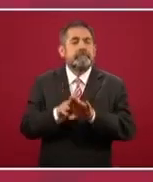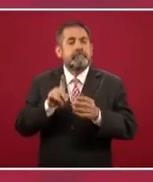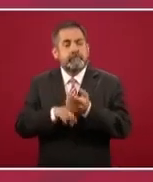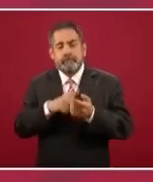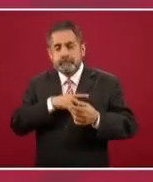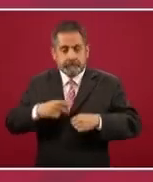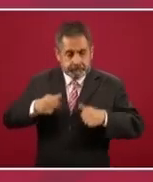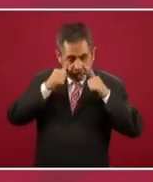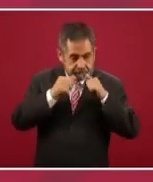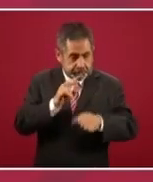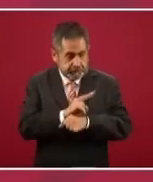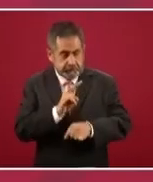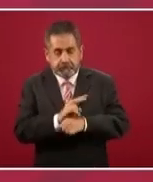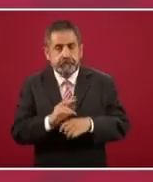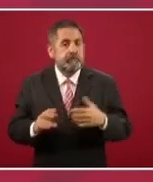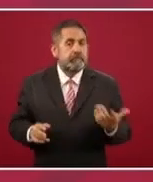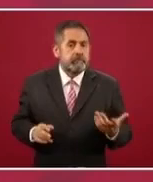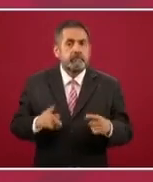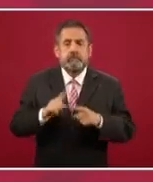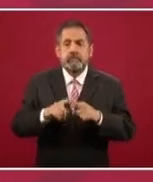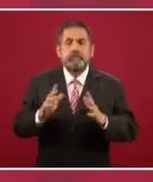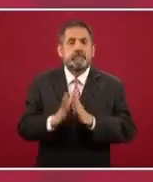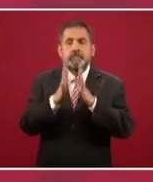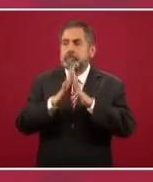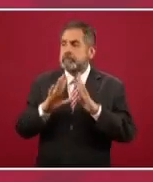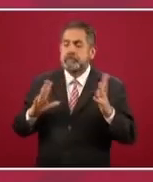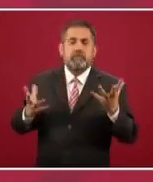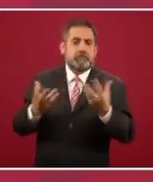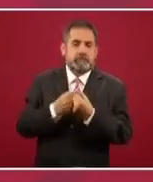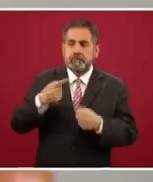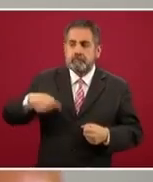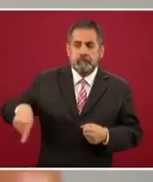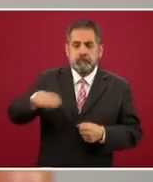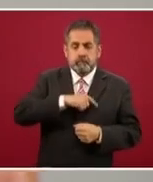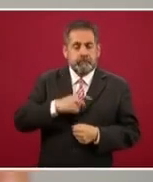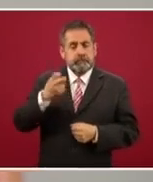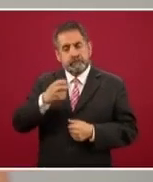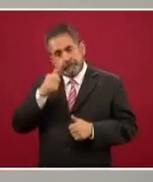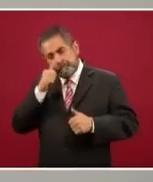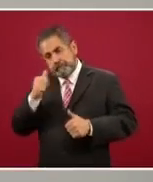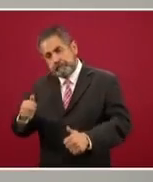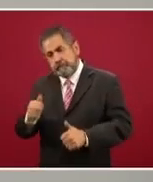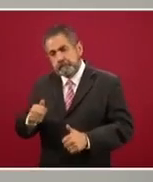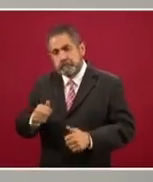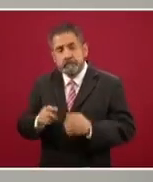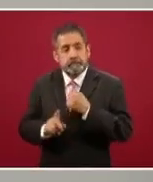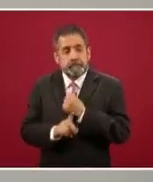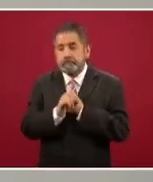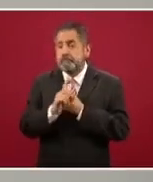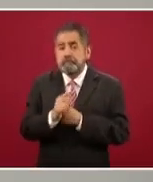que vigilar con la participación de todos. La salud no es problema